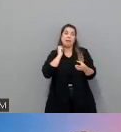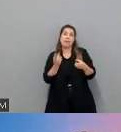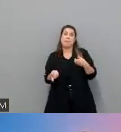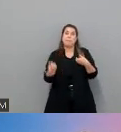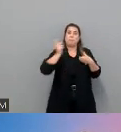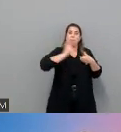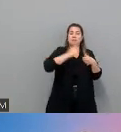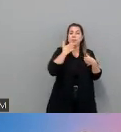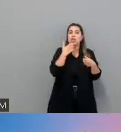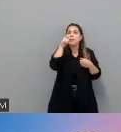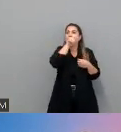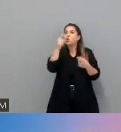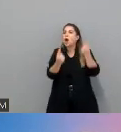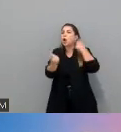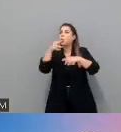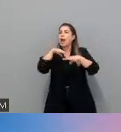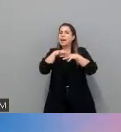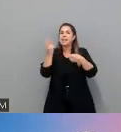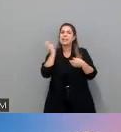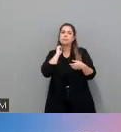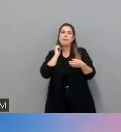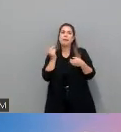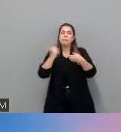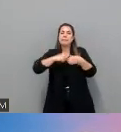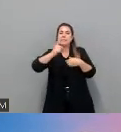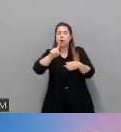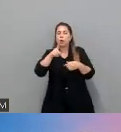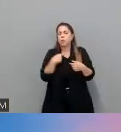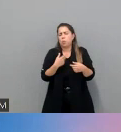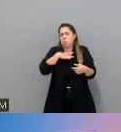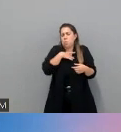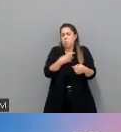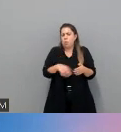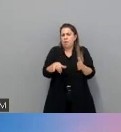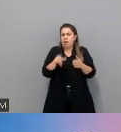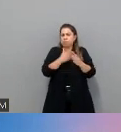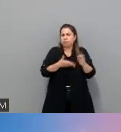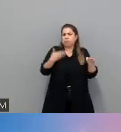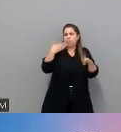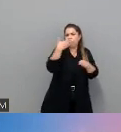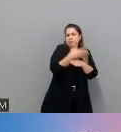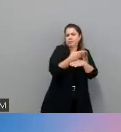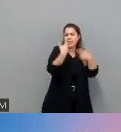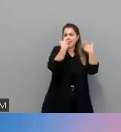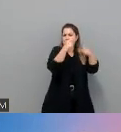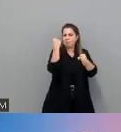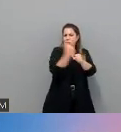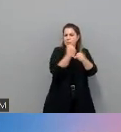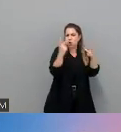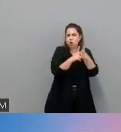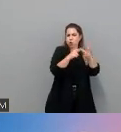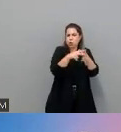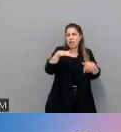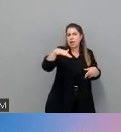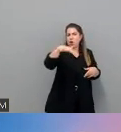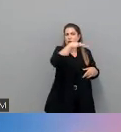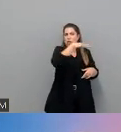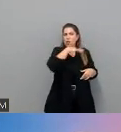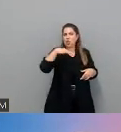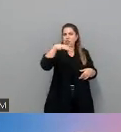no pertenezca a la red ASPACE, pues que pueda acercarse a los departamentos de trabajo social de su zona de